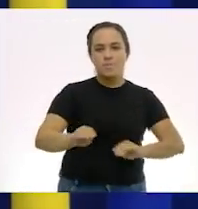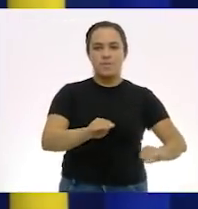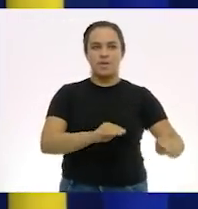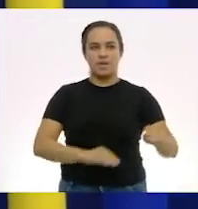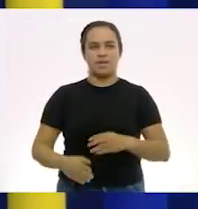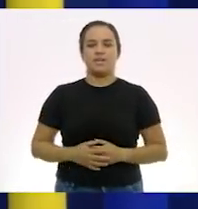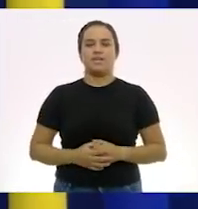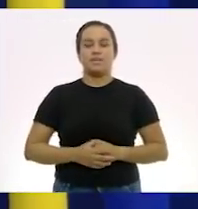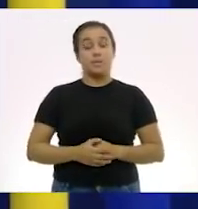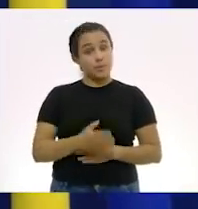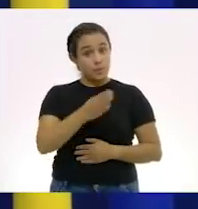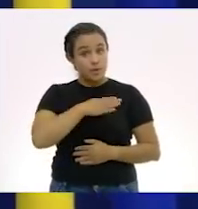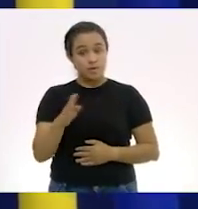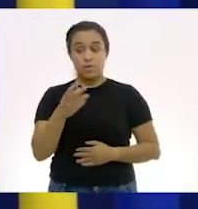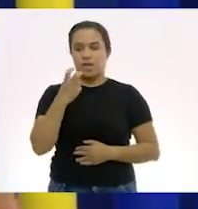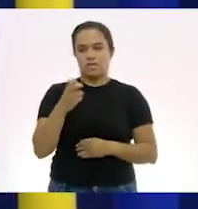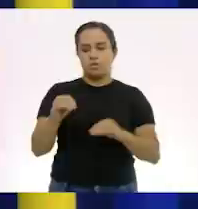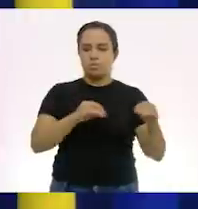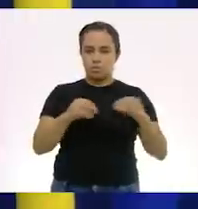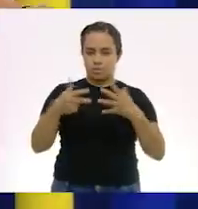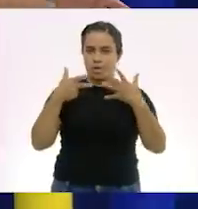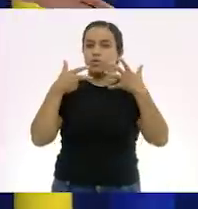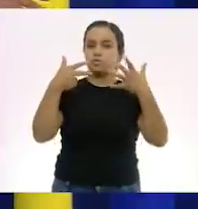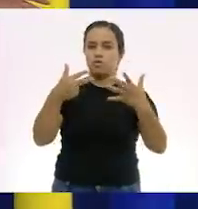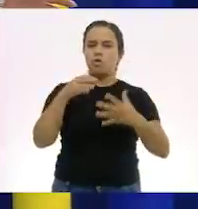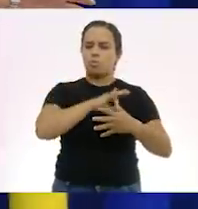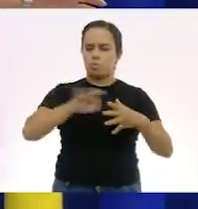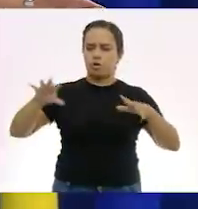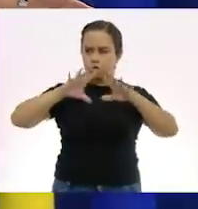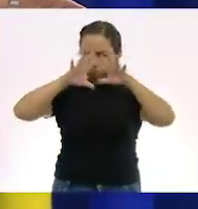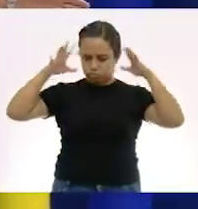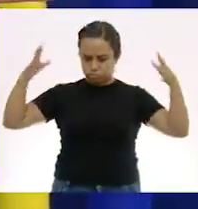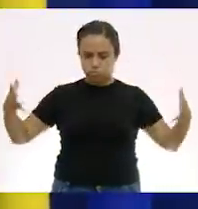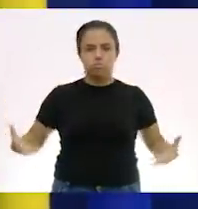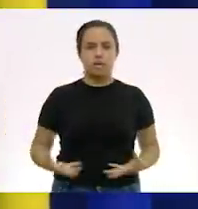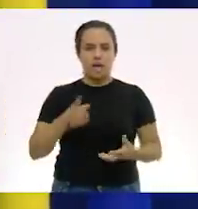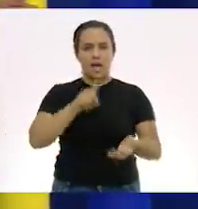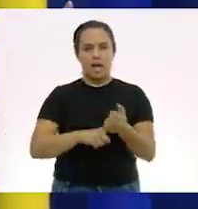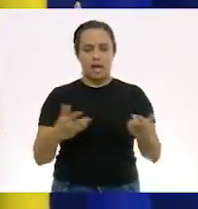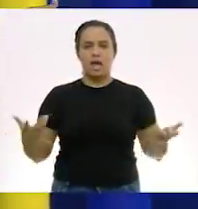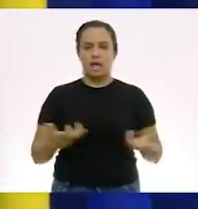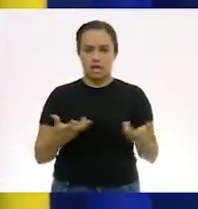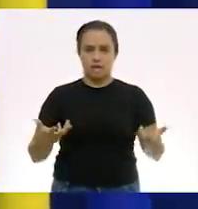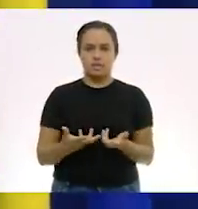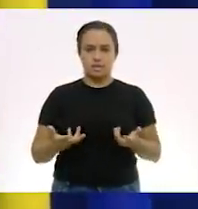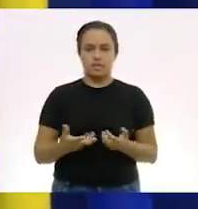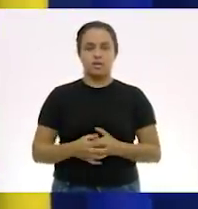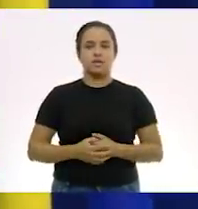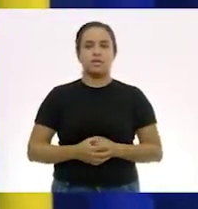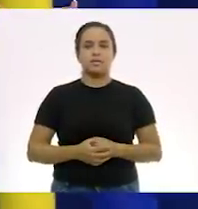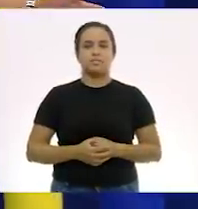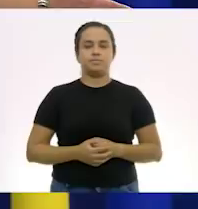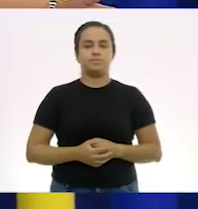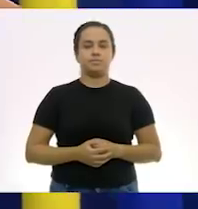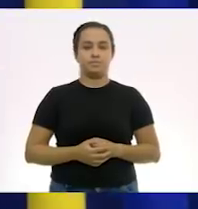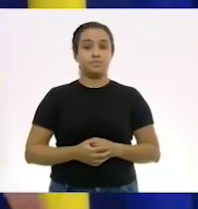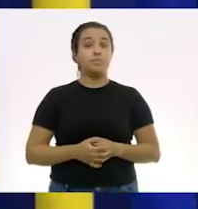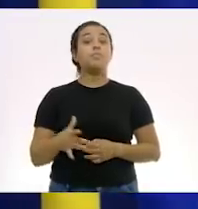la izquierda. Ajá. Igual, hacia adelante, diagonal, derecha